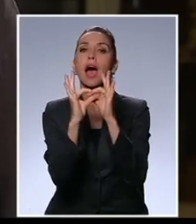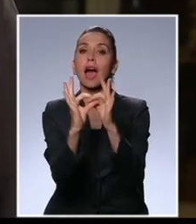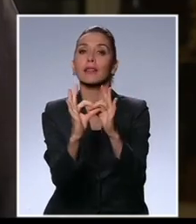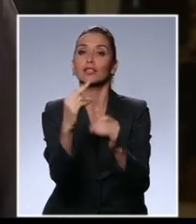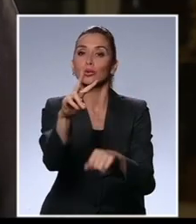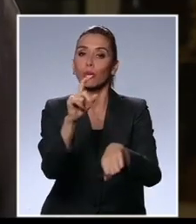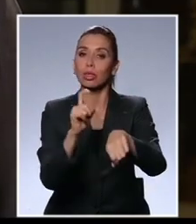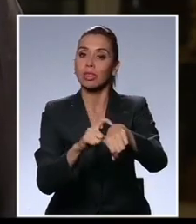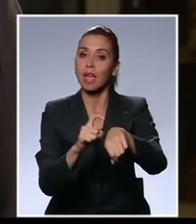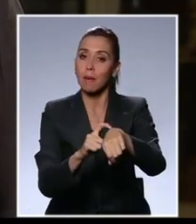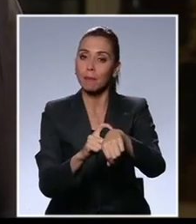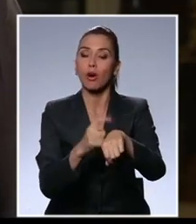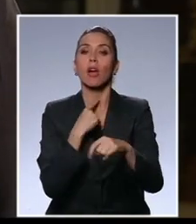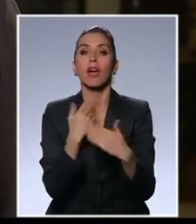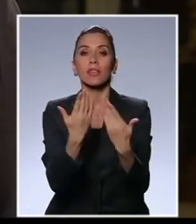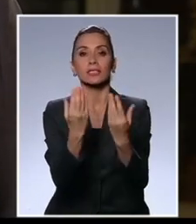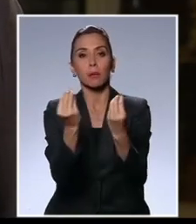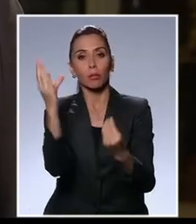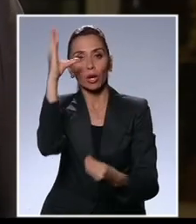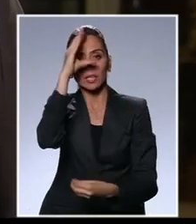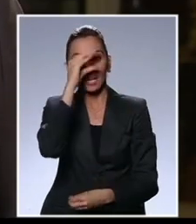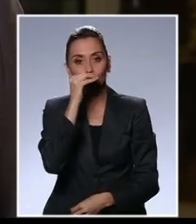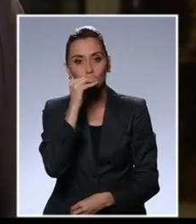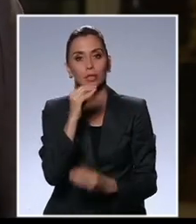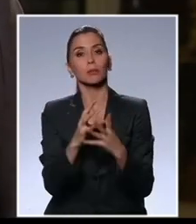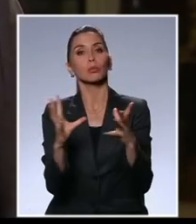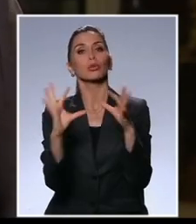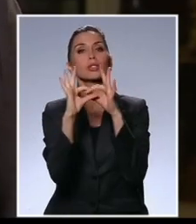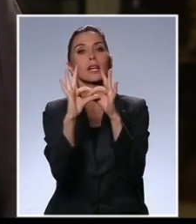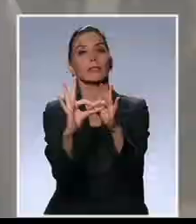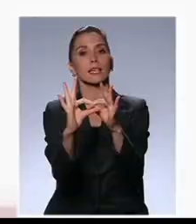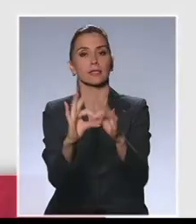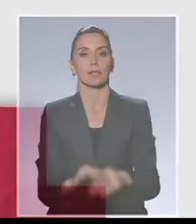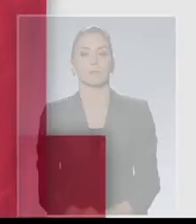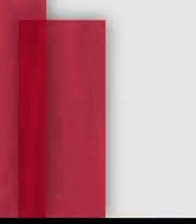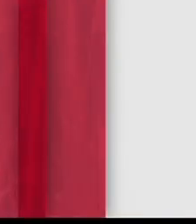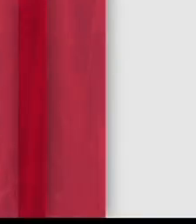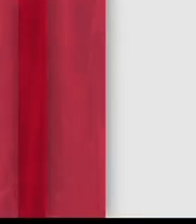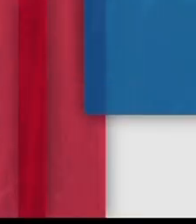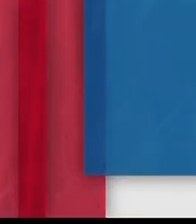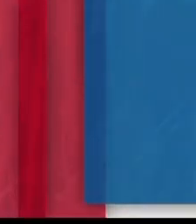su tiempo les deseo muy buenas noches y muchas gracias